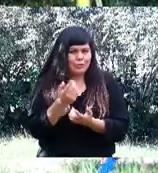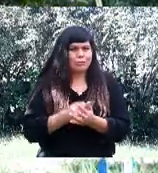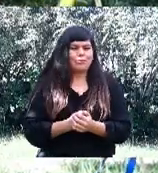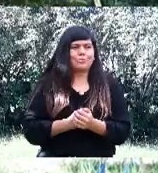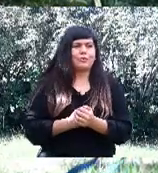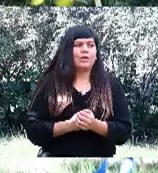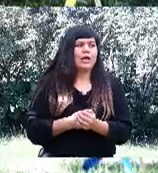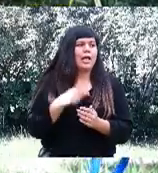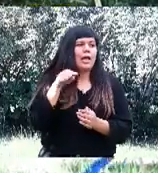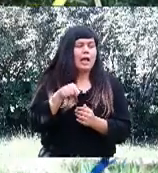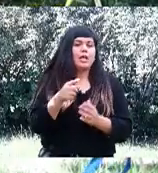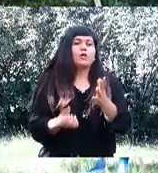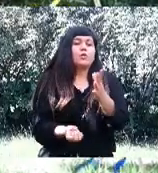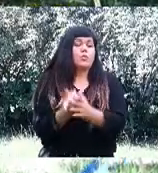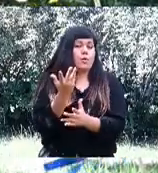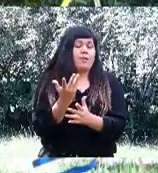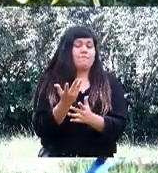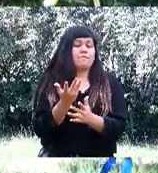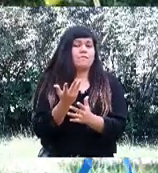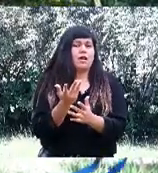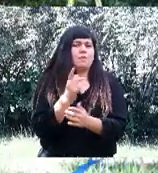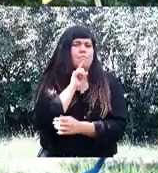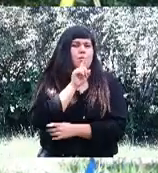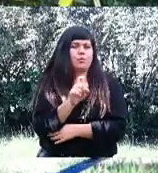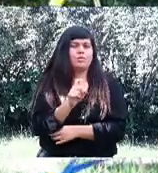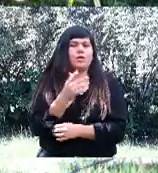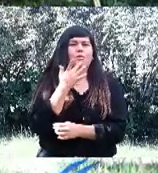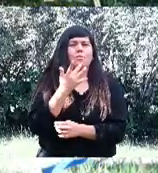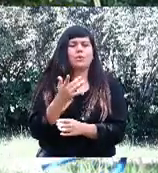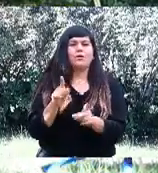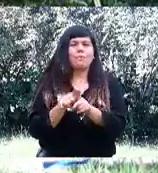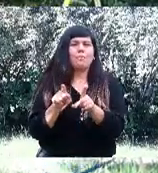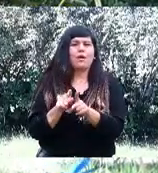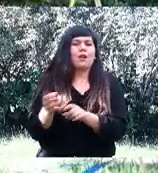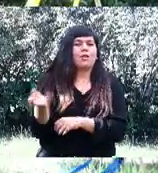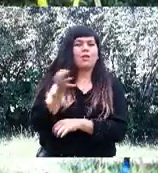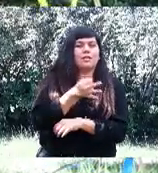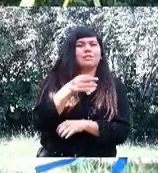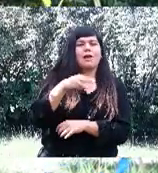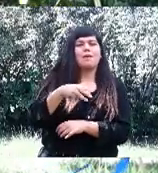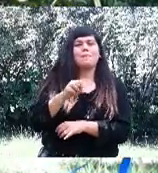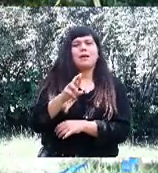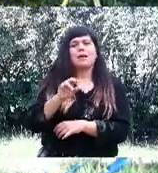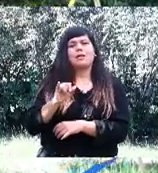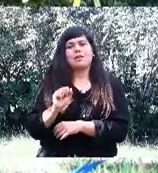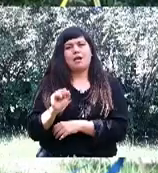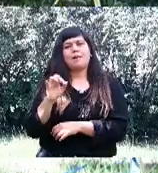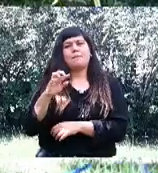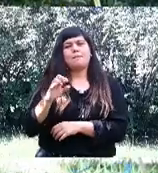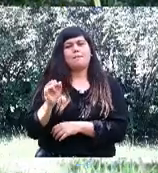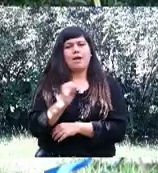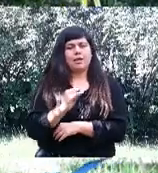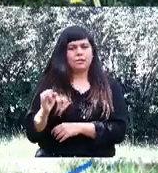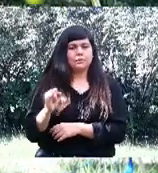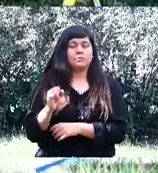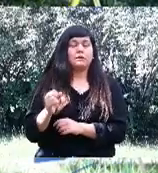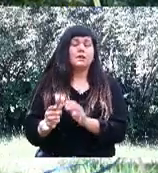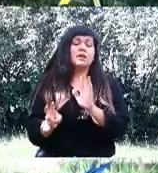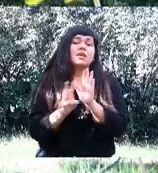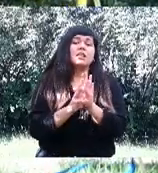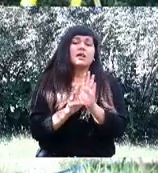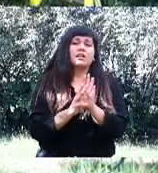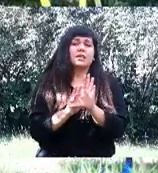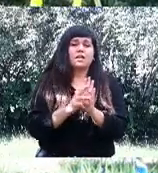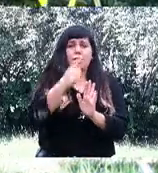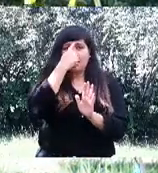una una nueva pero techada porque también lo mencionaba María Paz eh una identidad en el fondo